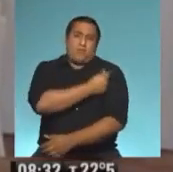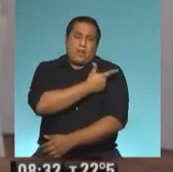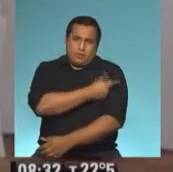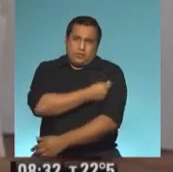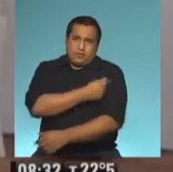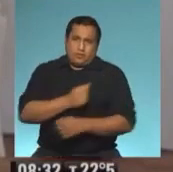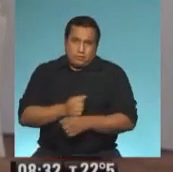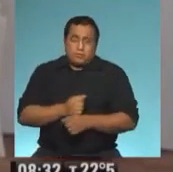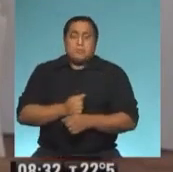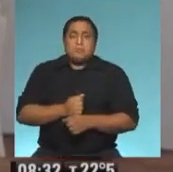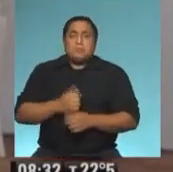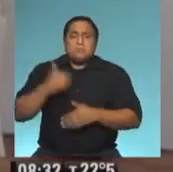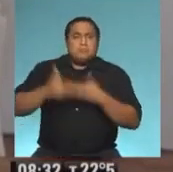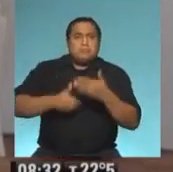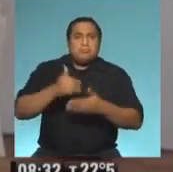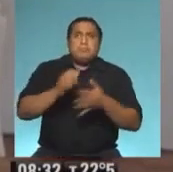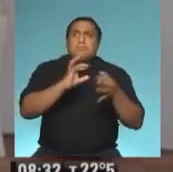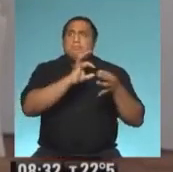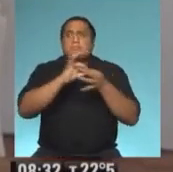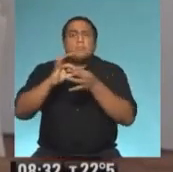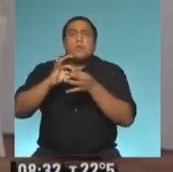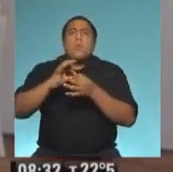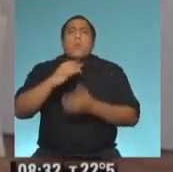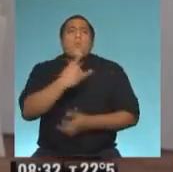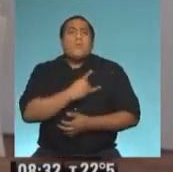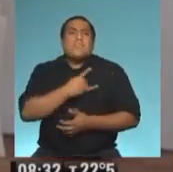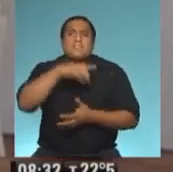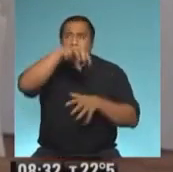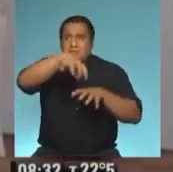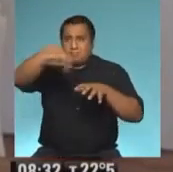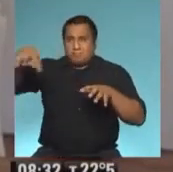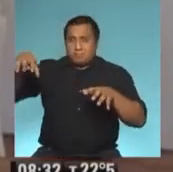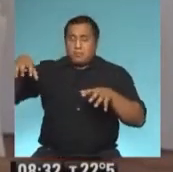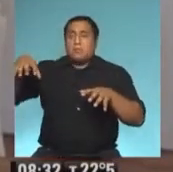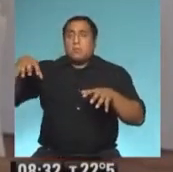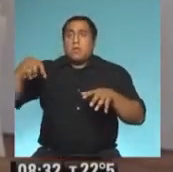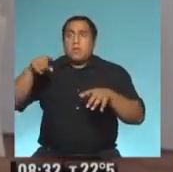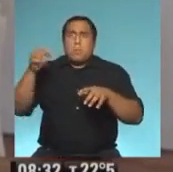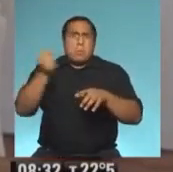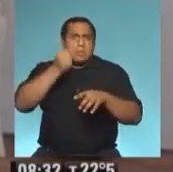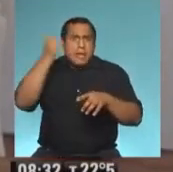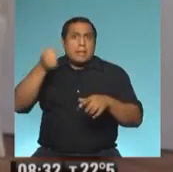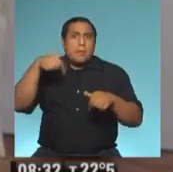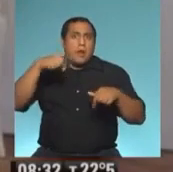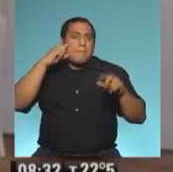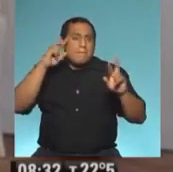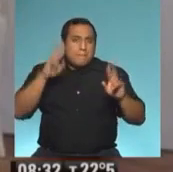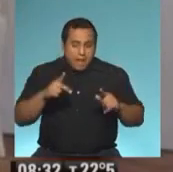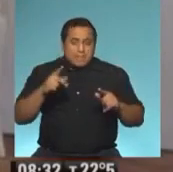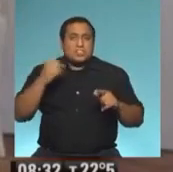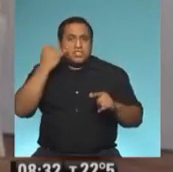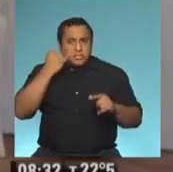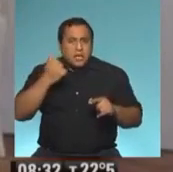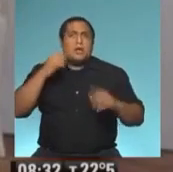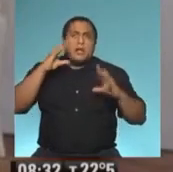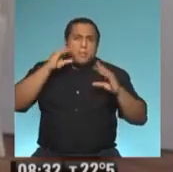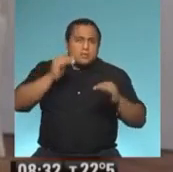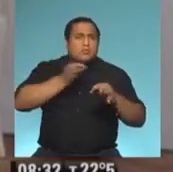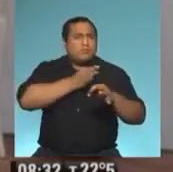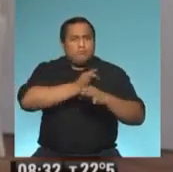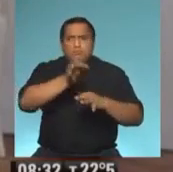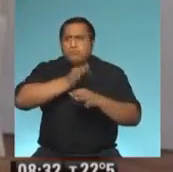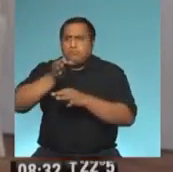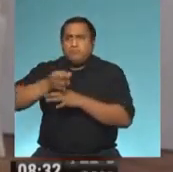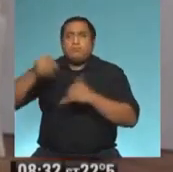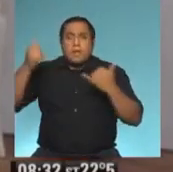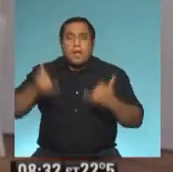se está desarrollando con las universidades, que son parte fundamental de esta estrategia que se está ya mismo capacitando